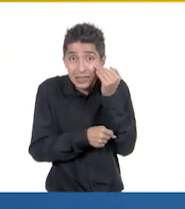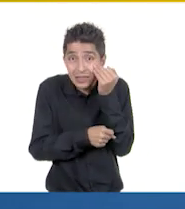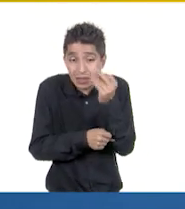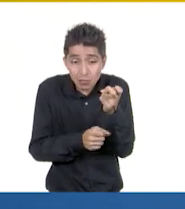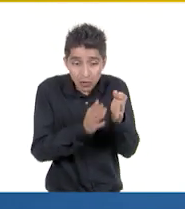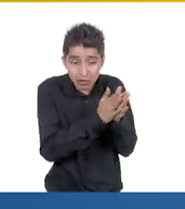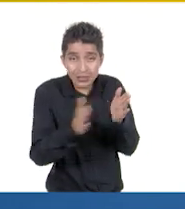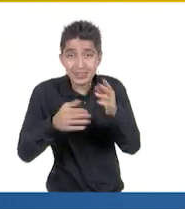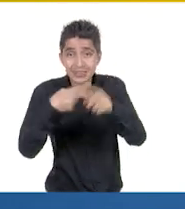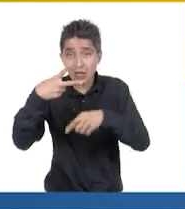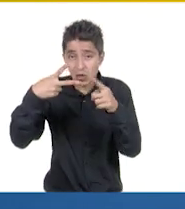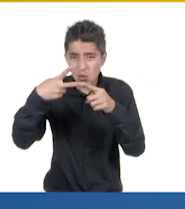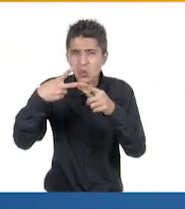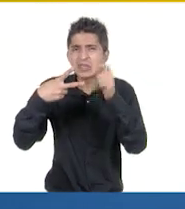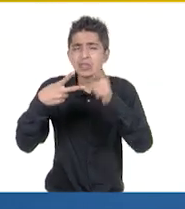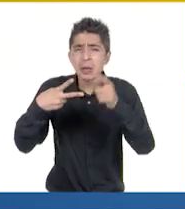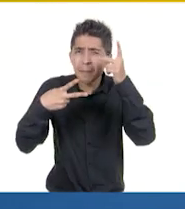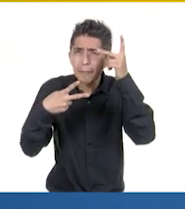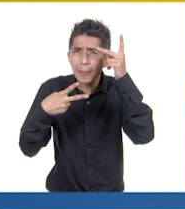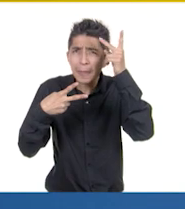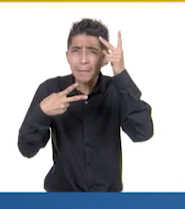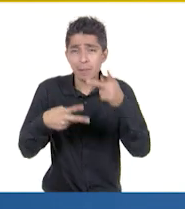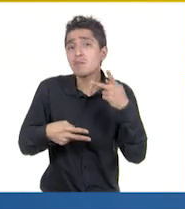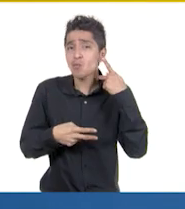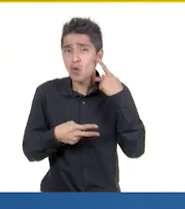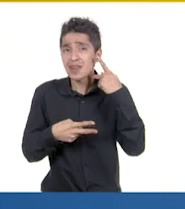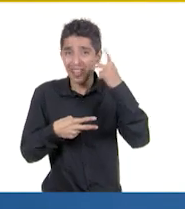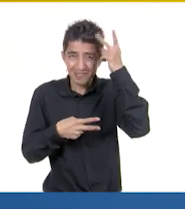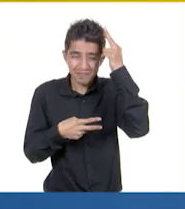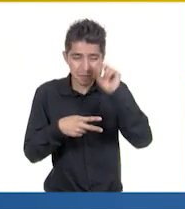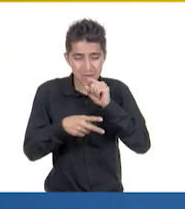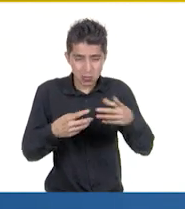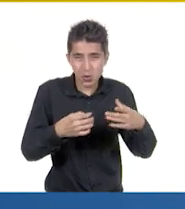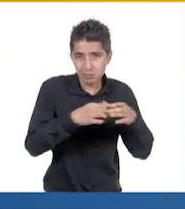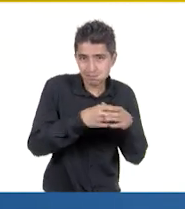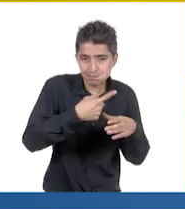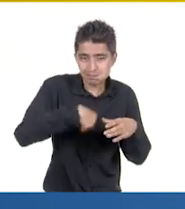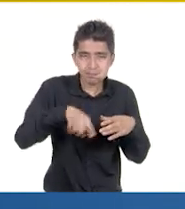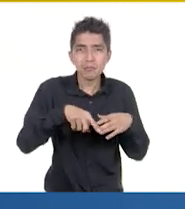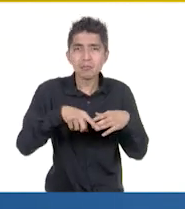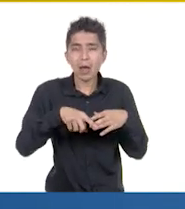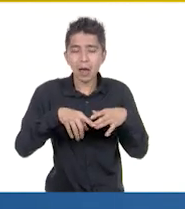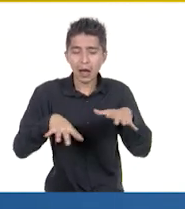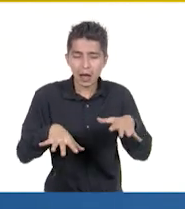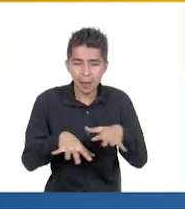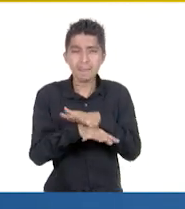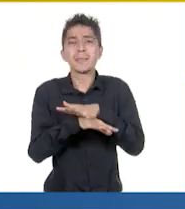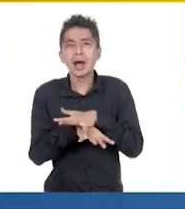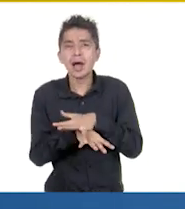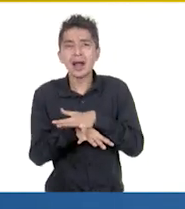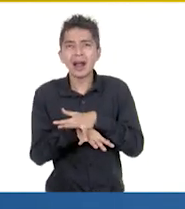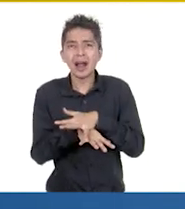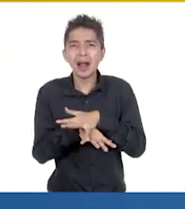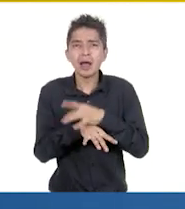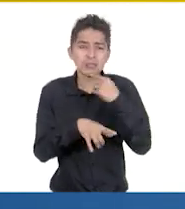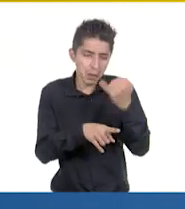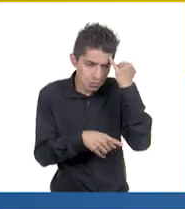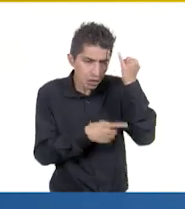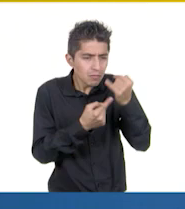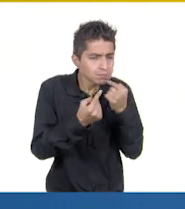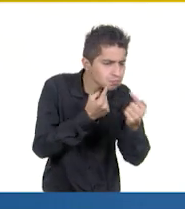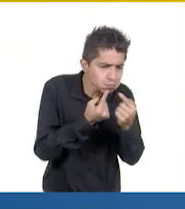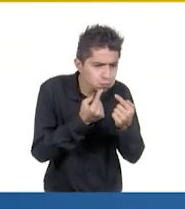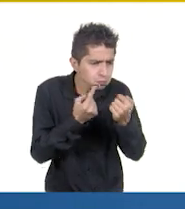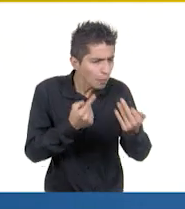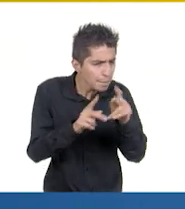la segunda, la política de Díaz dio un giro, pues de una estrategia conciliadora pasó a encabezar